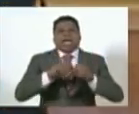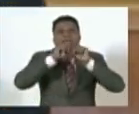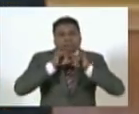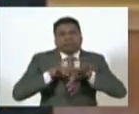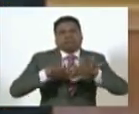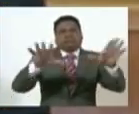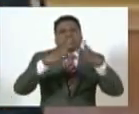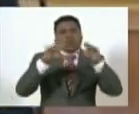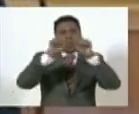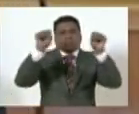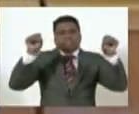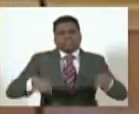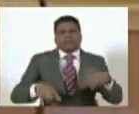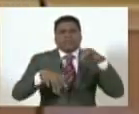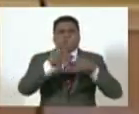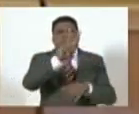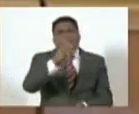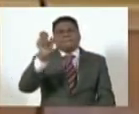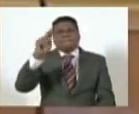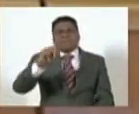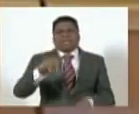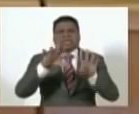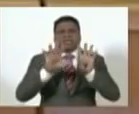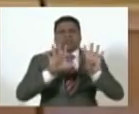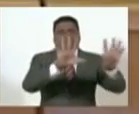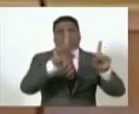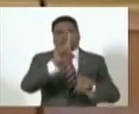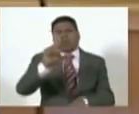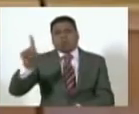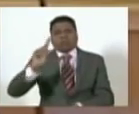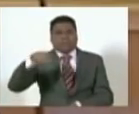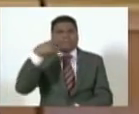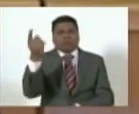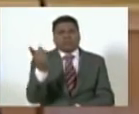sistema VEN-911 en los próximos